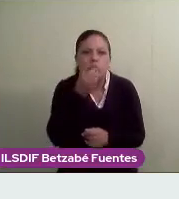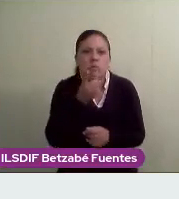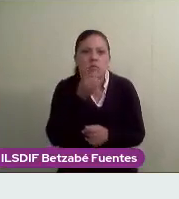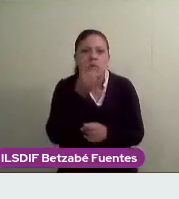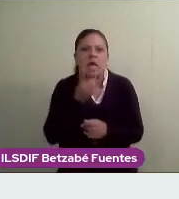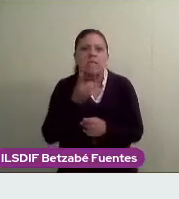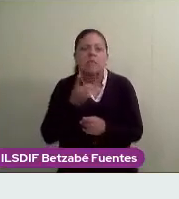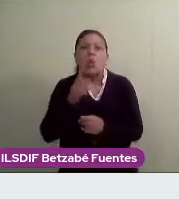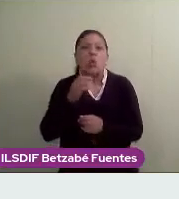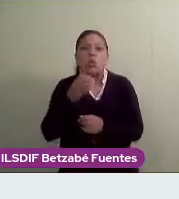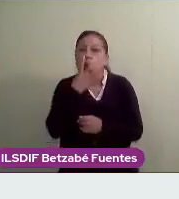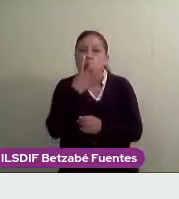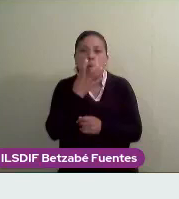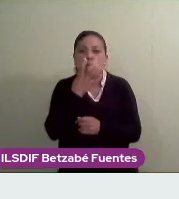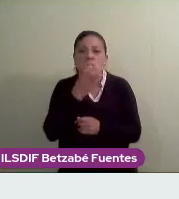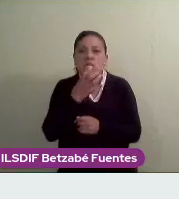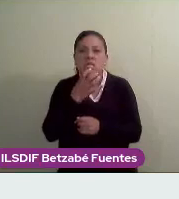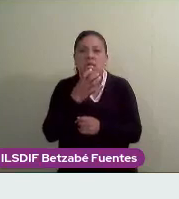no lo grites,